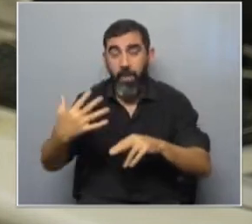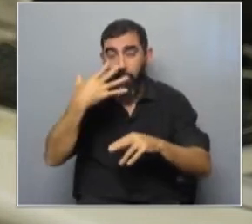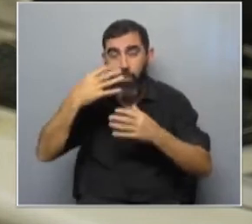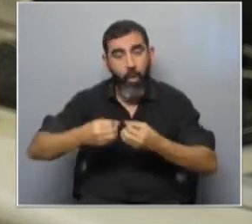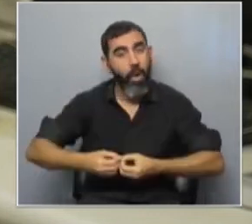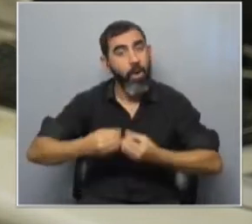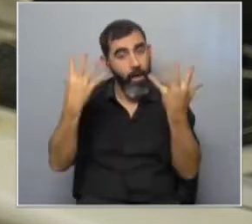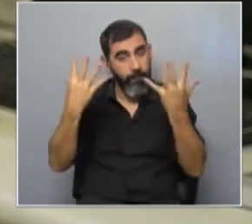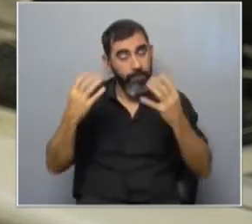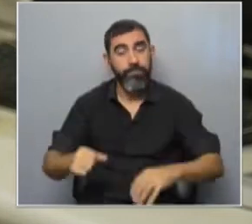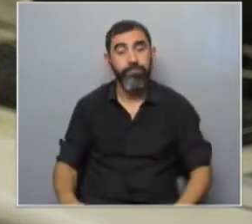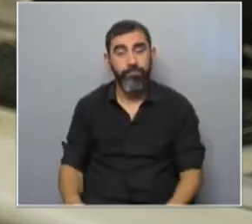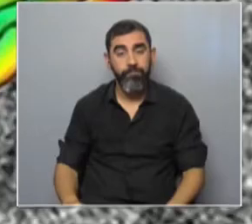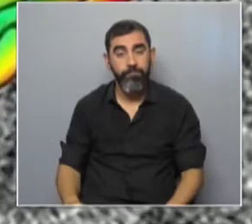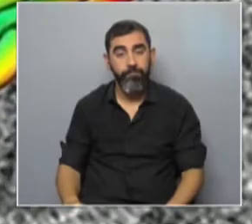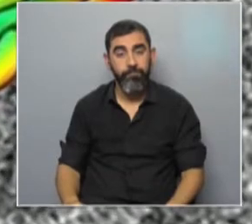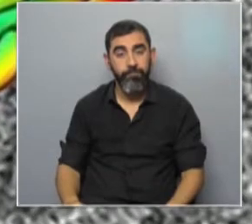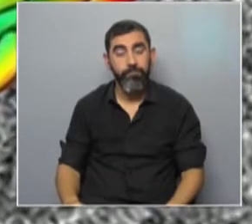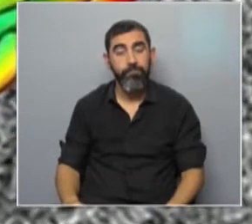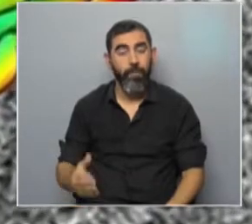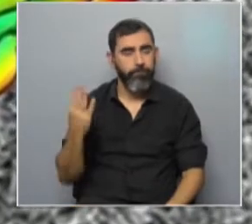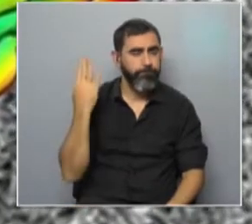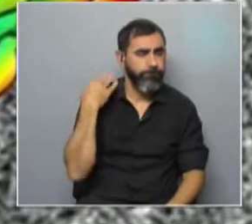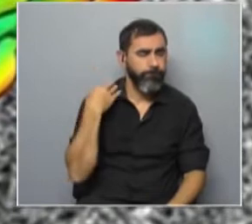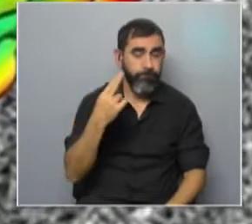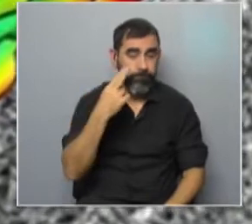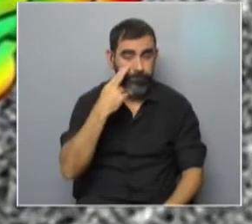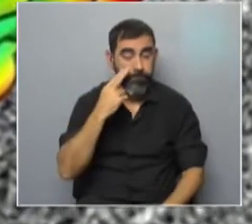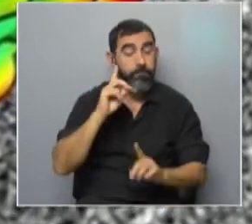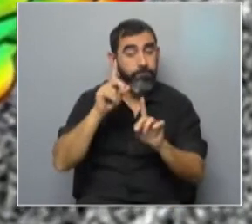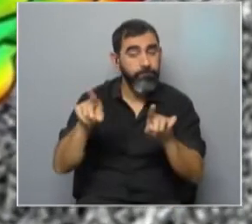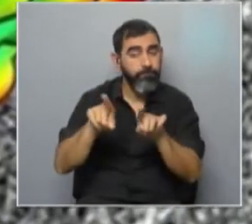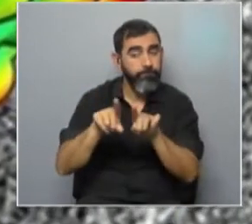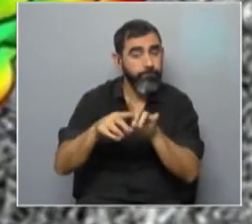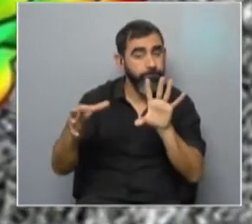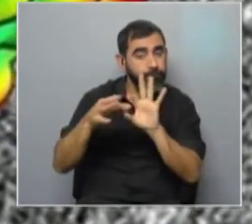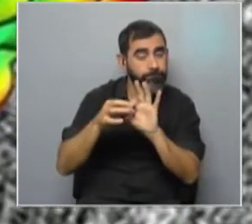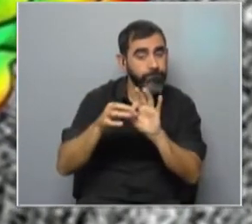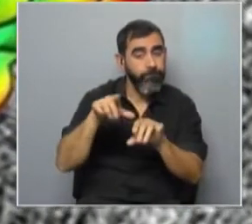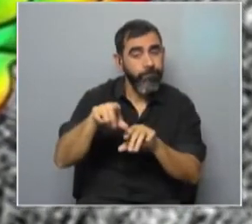severa, del tipo neumonía, también asociado con